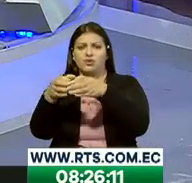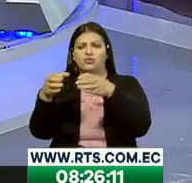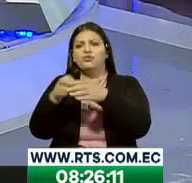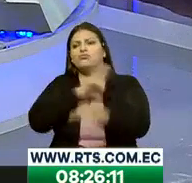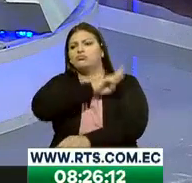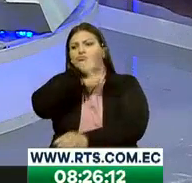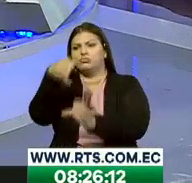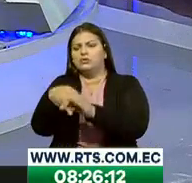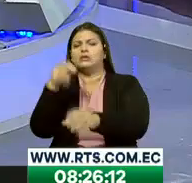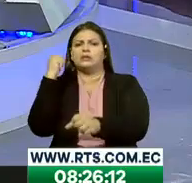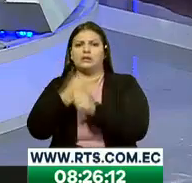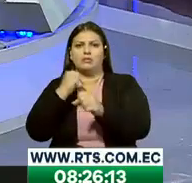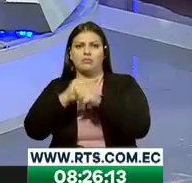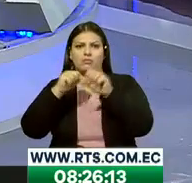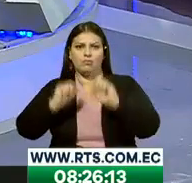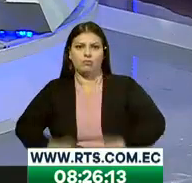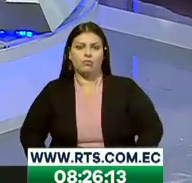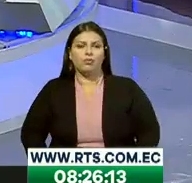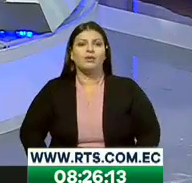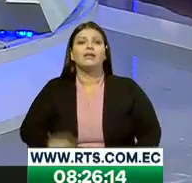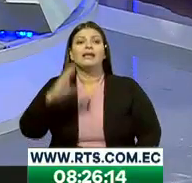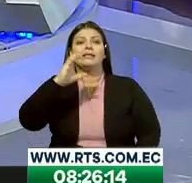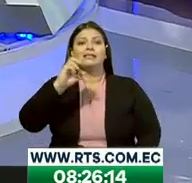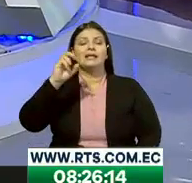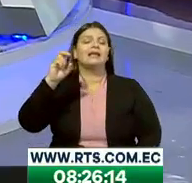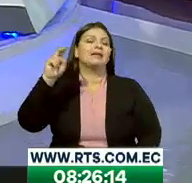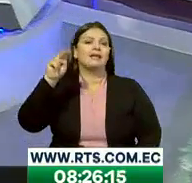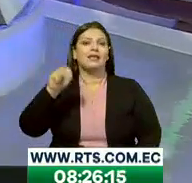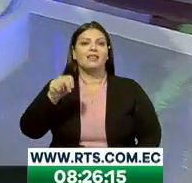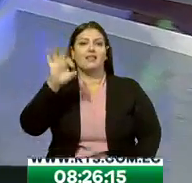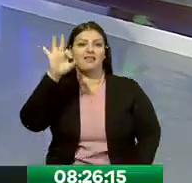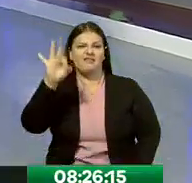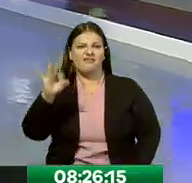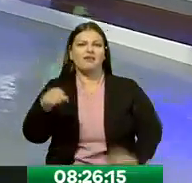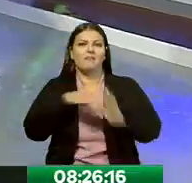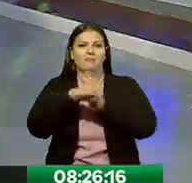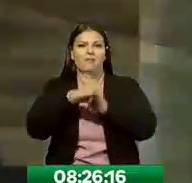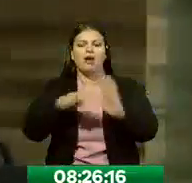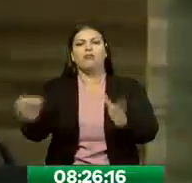la Corporación Financiera Nacional.